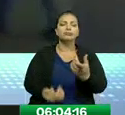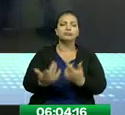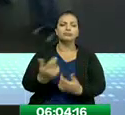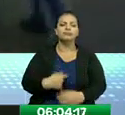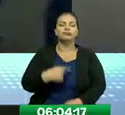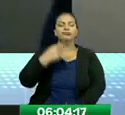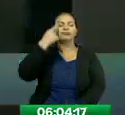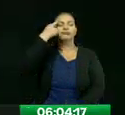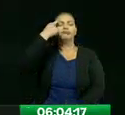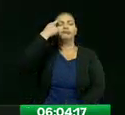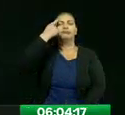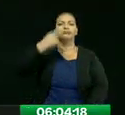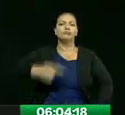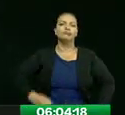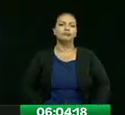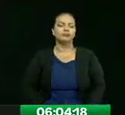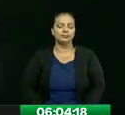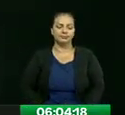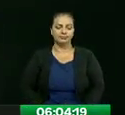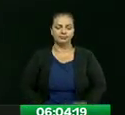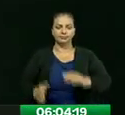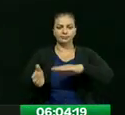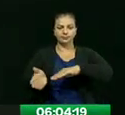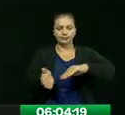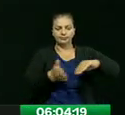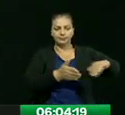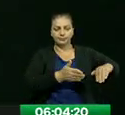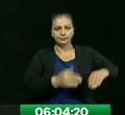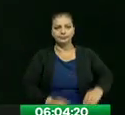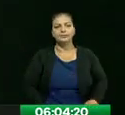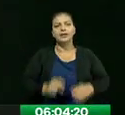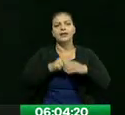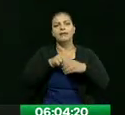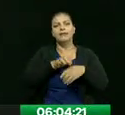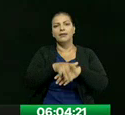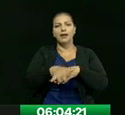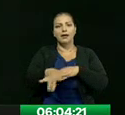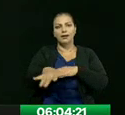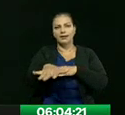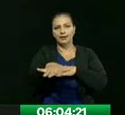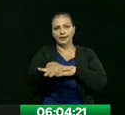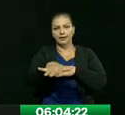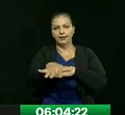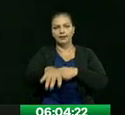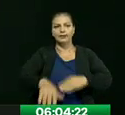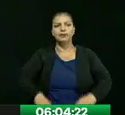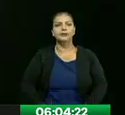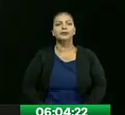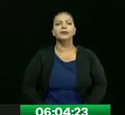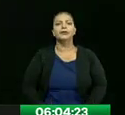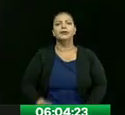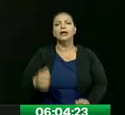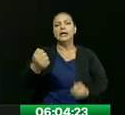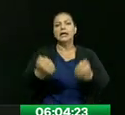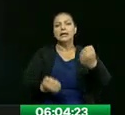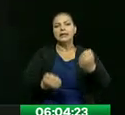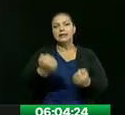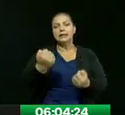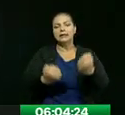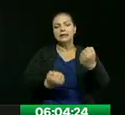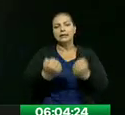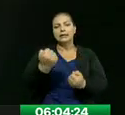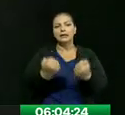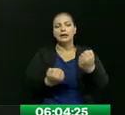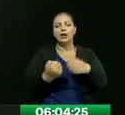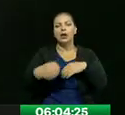En Naranjal, donde un transporte de la SAN aparentemente sufre una falla mecánica y